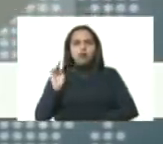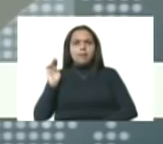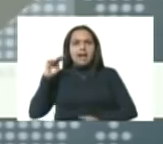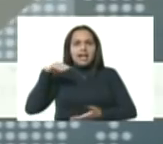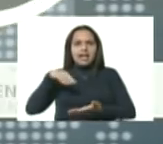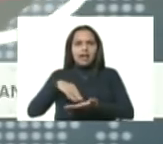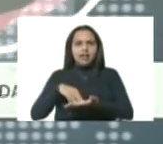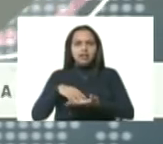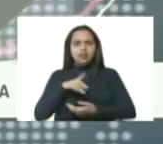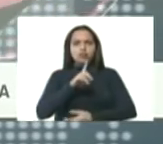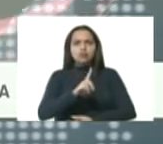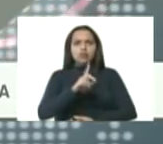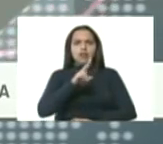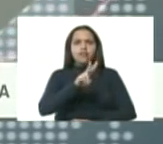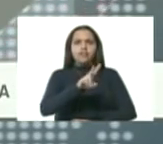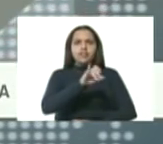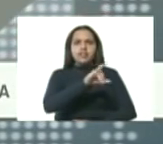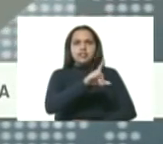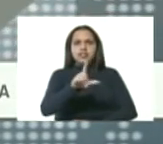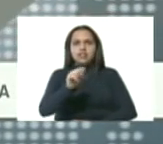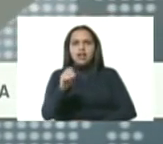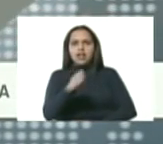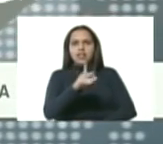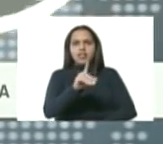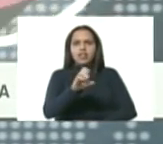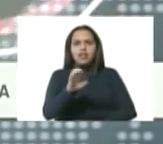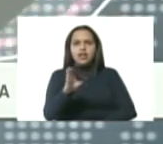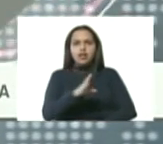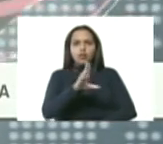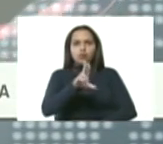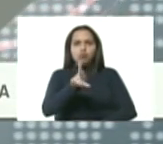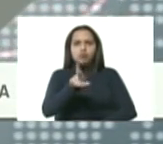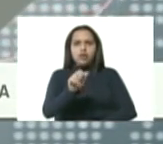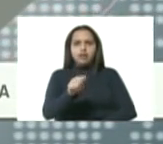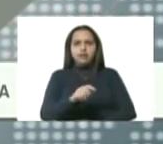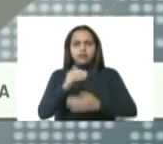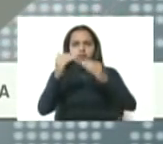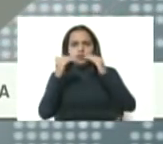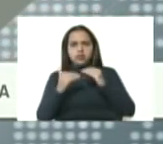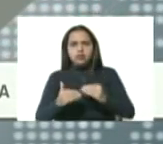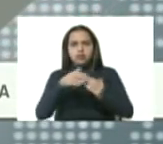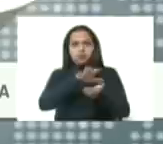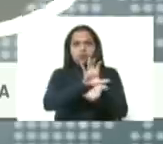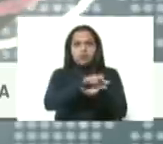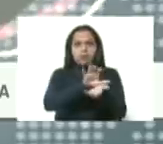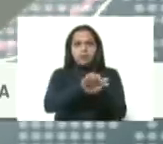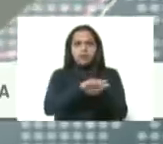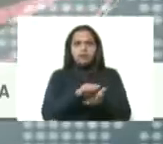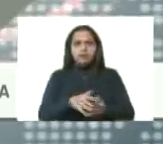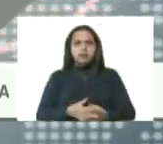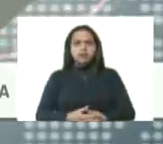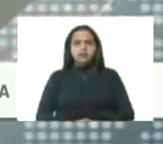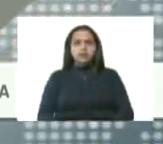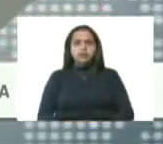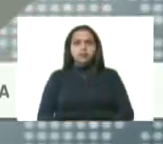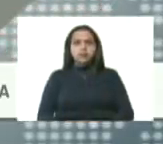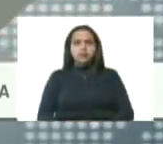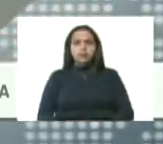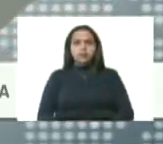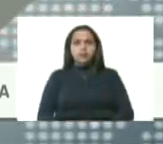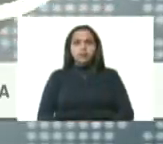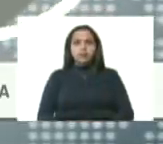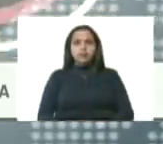Villa de Cura. Luego en el estado de Nueva Esparta, 2 nuevos casos, referido a un comando de la Policía Militar